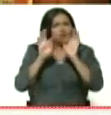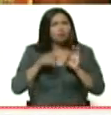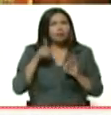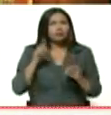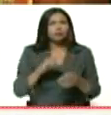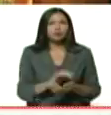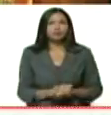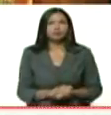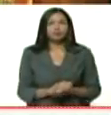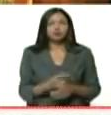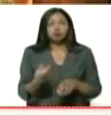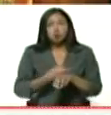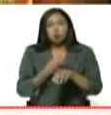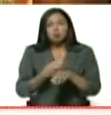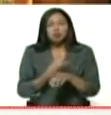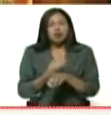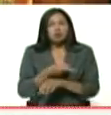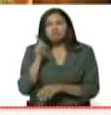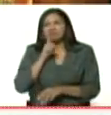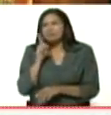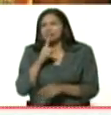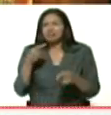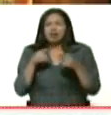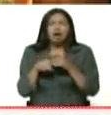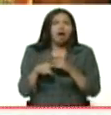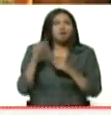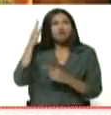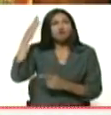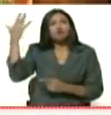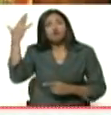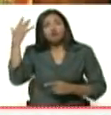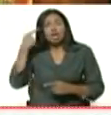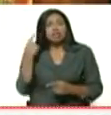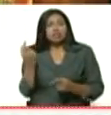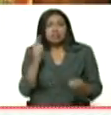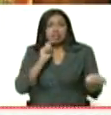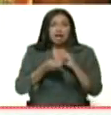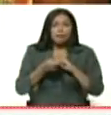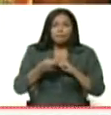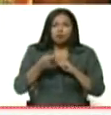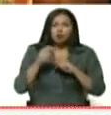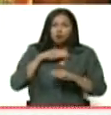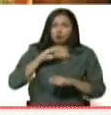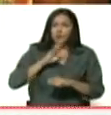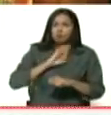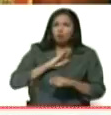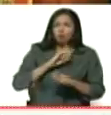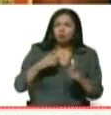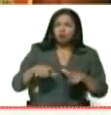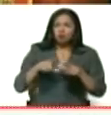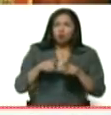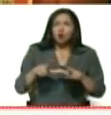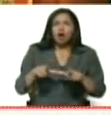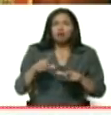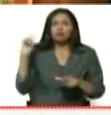su gobierno ficticio a cambio del territorio venezolano, la Guayana Esequiba.